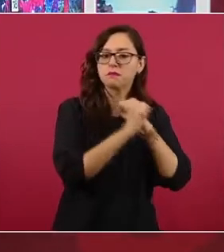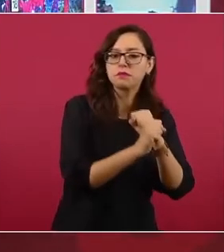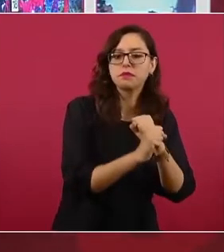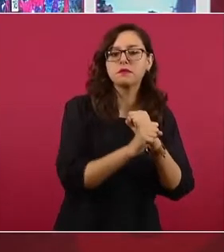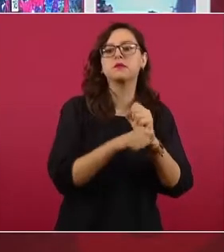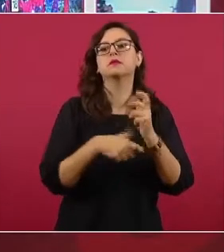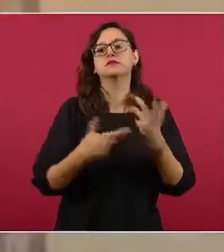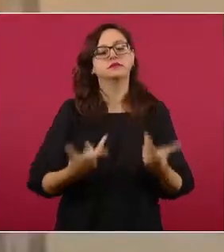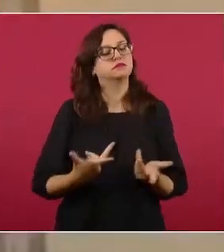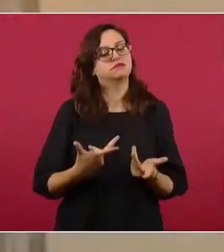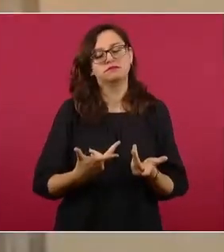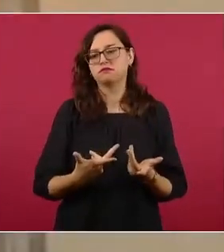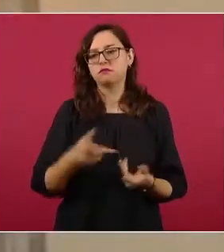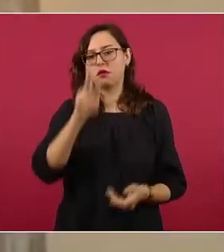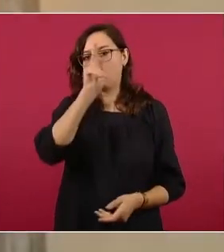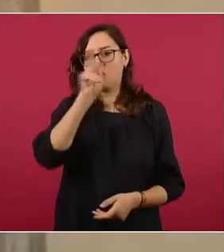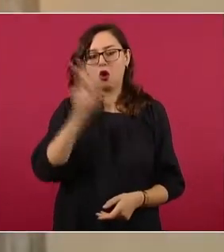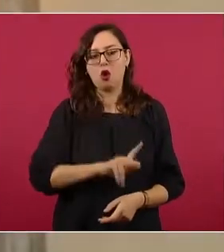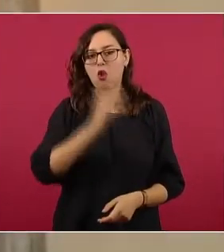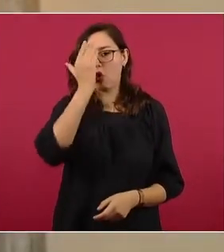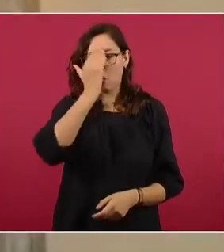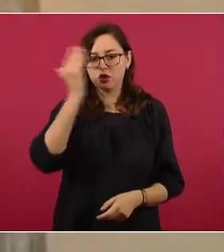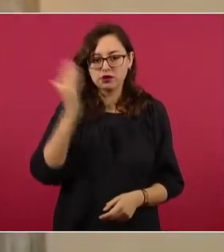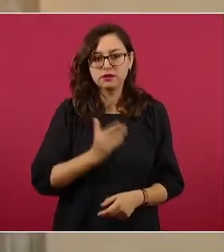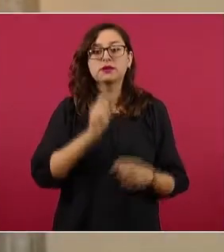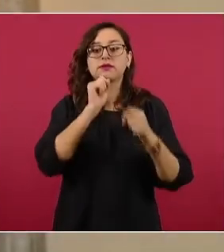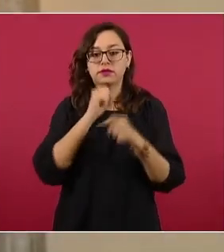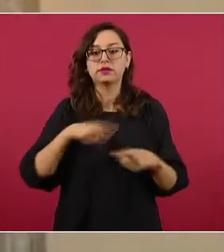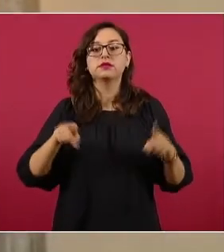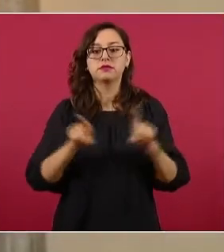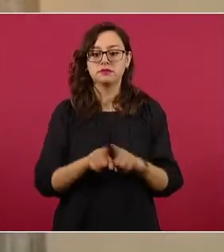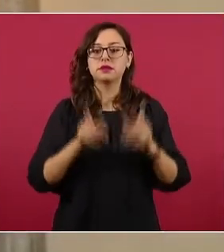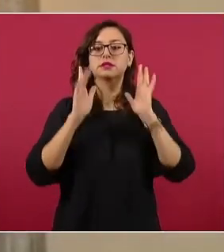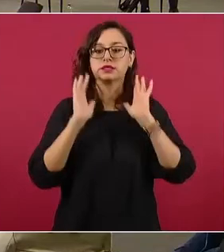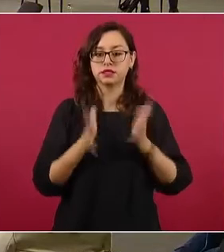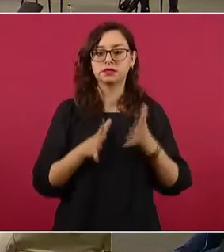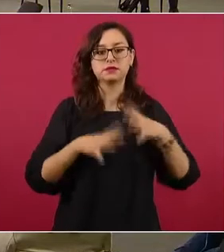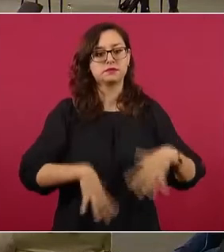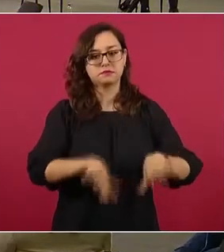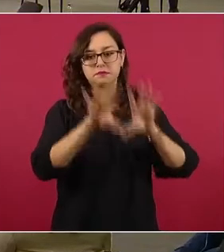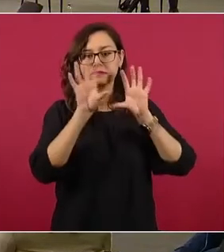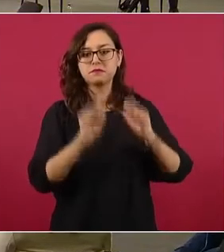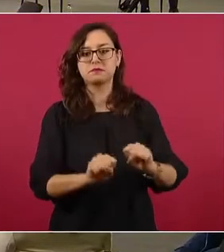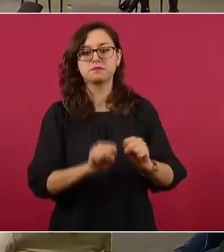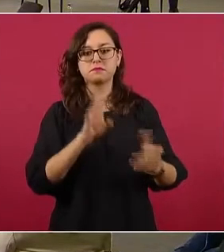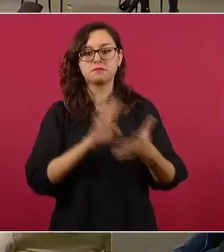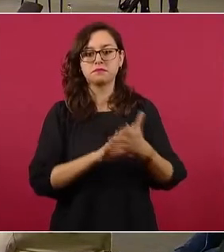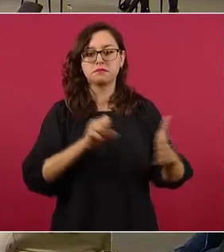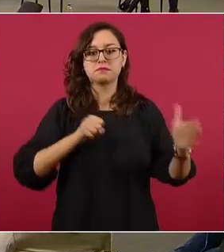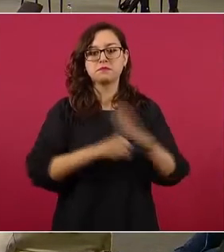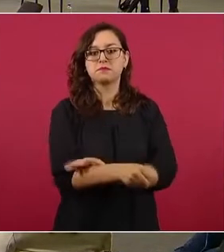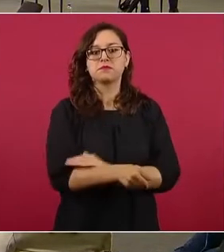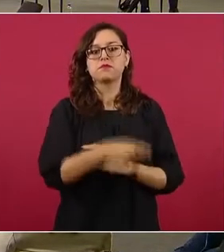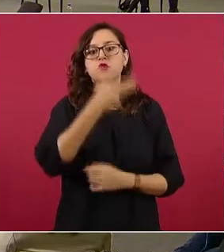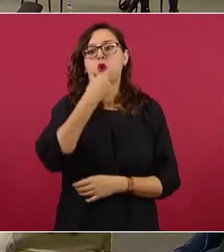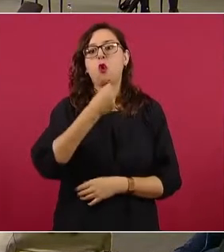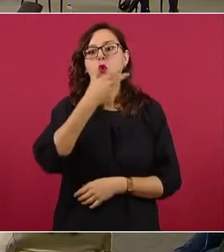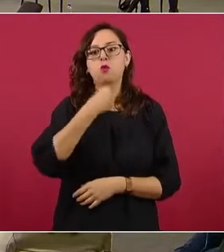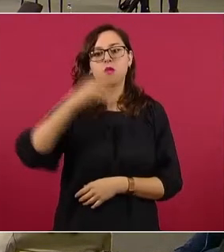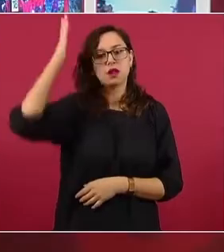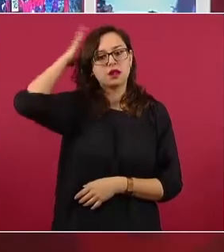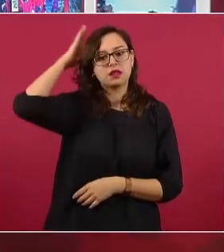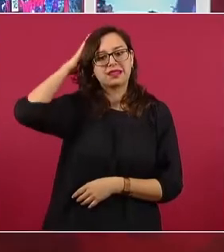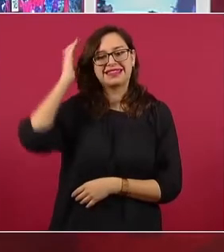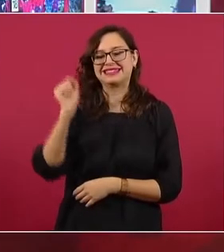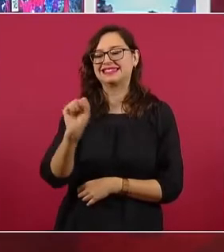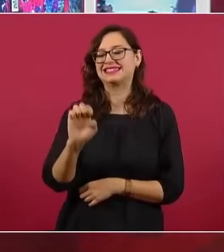demás reprobables, se da cuenta de la detención de presunto líder de secta de explotación sexual